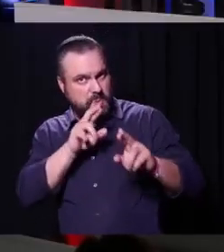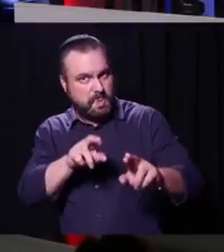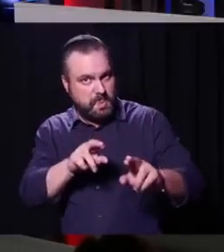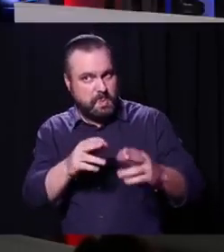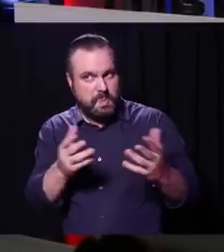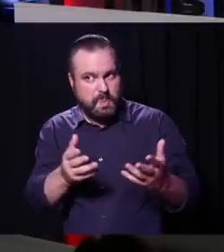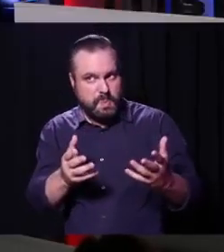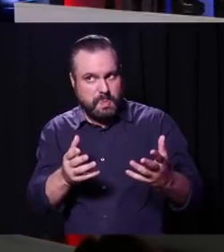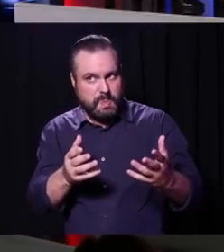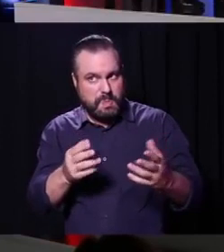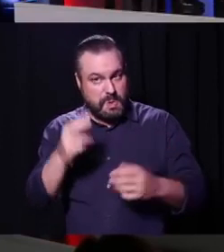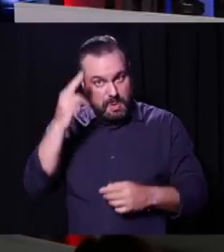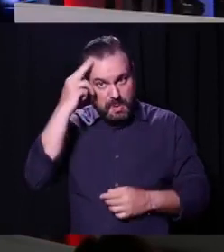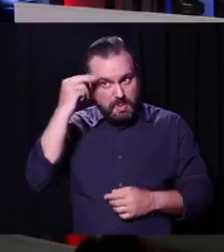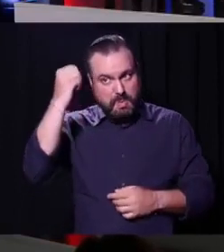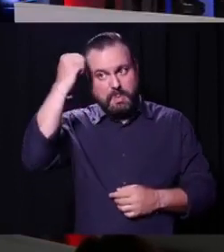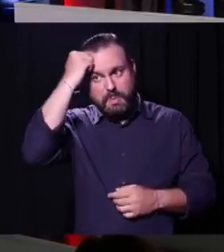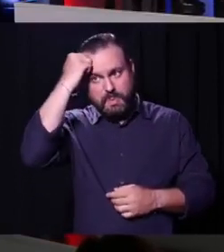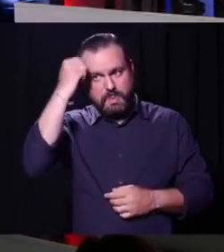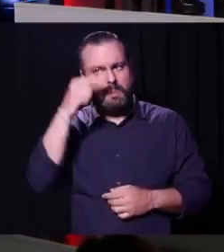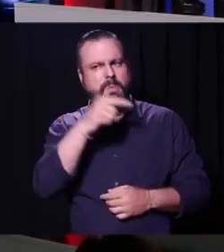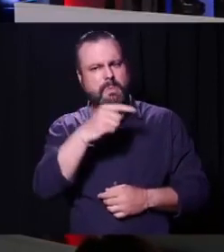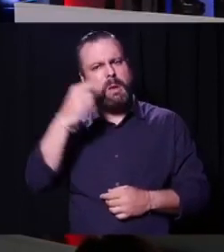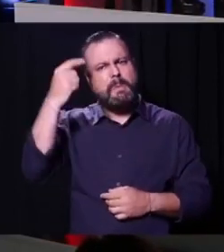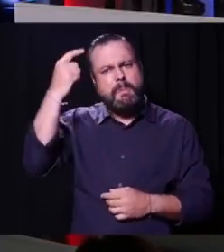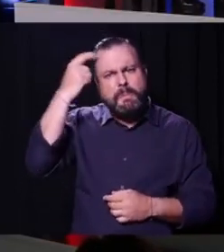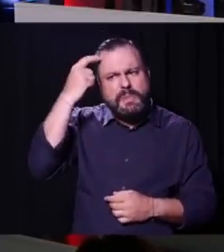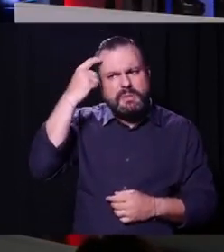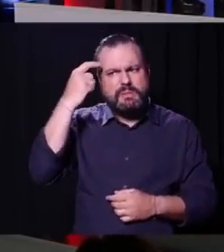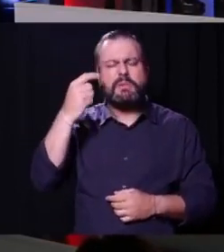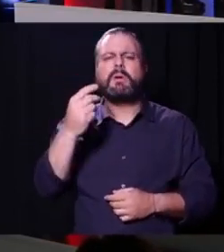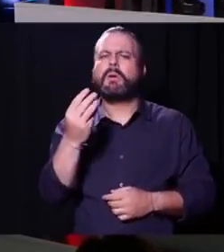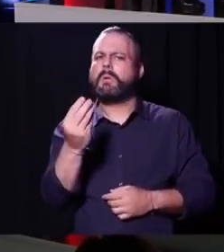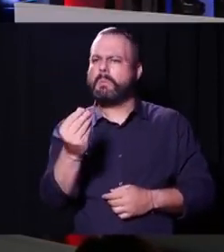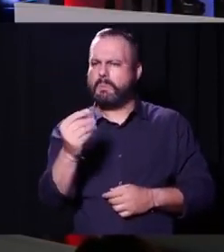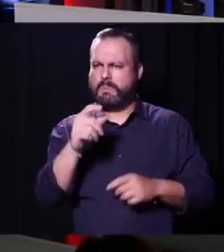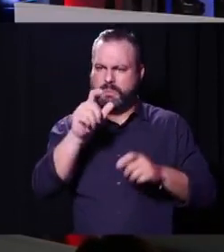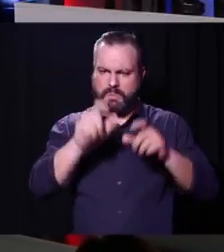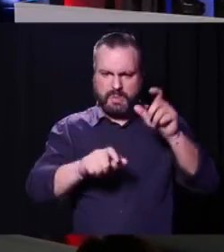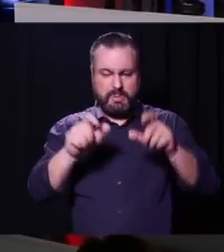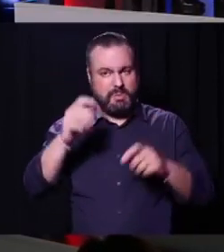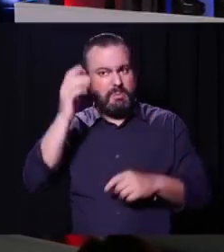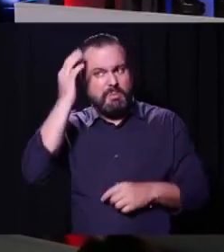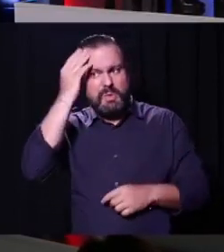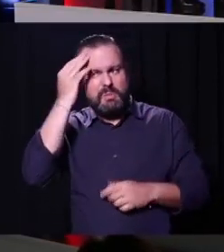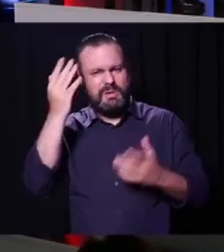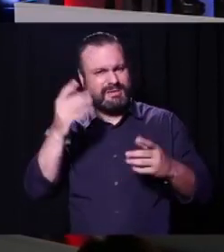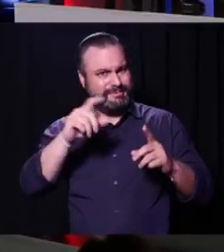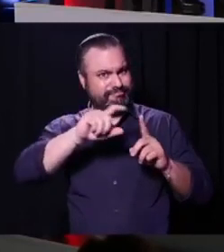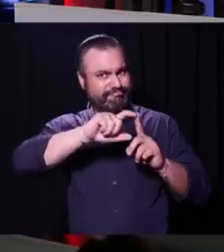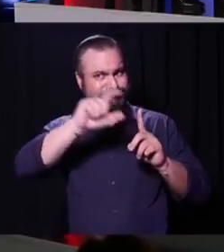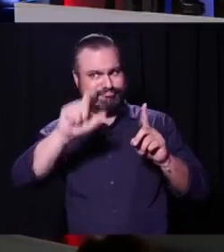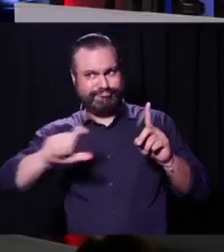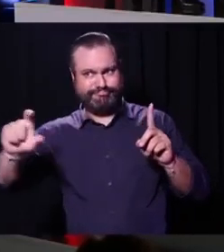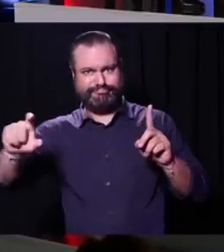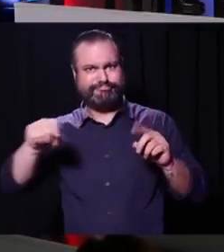y el tema de violencia, que sí, es un tema que también nos tiene que preocupar cuando hablamos de mujeres. Fíjese, en efecto,